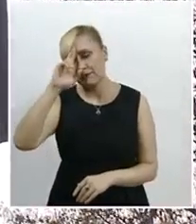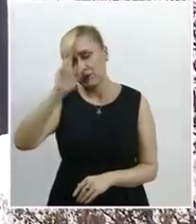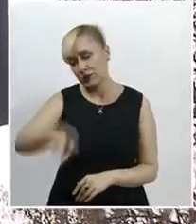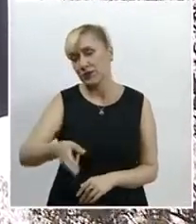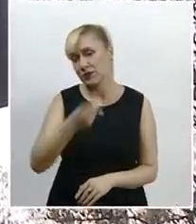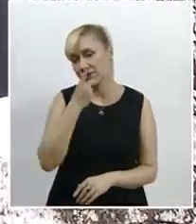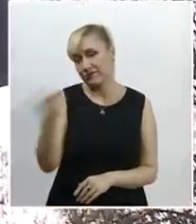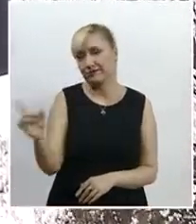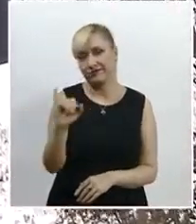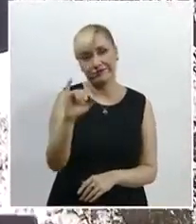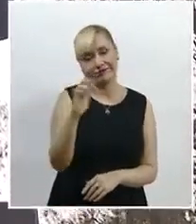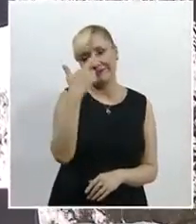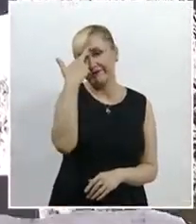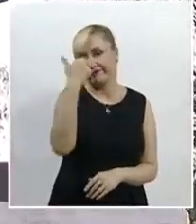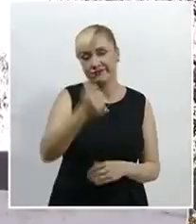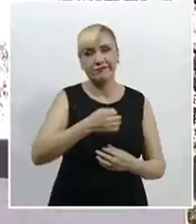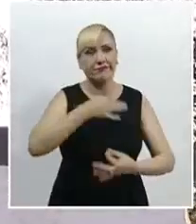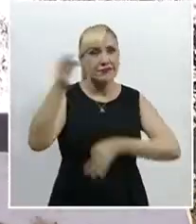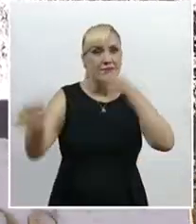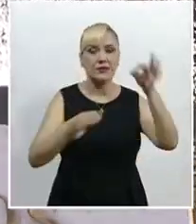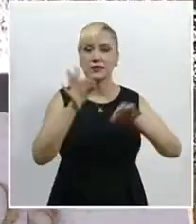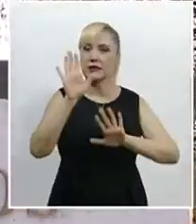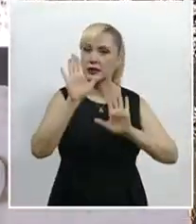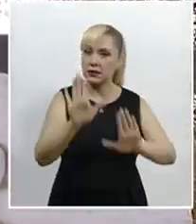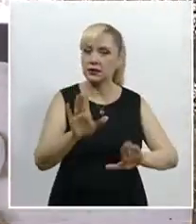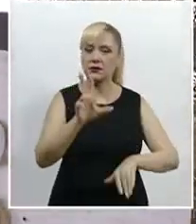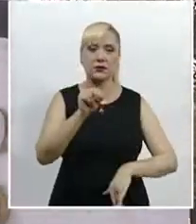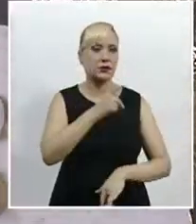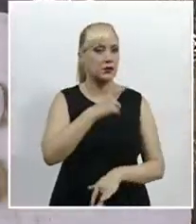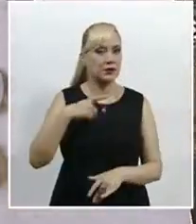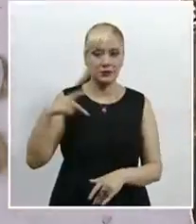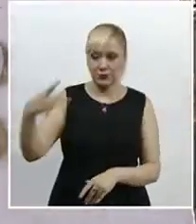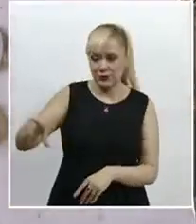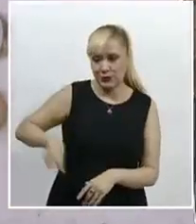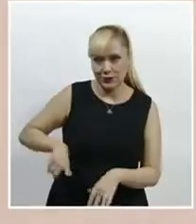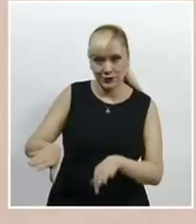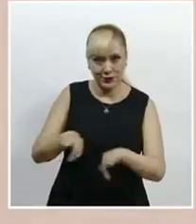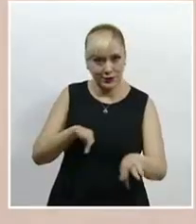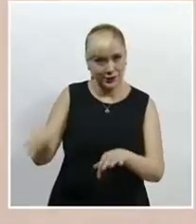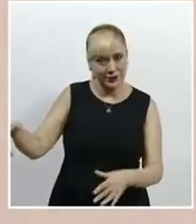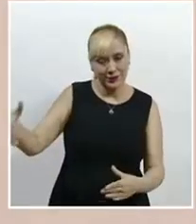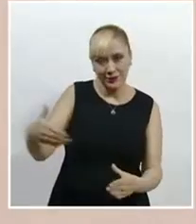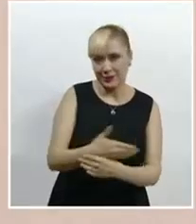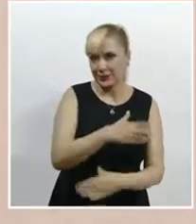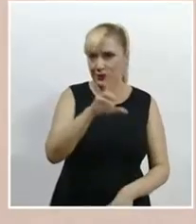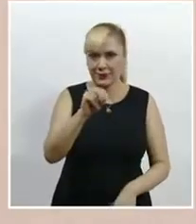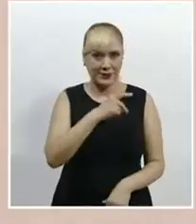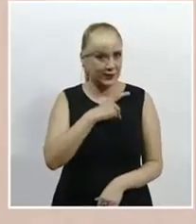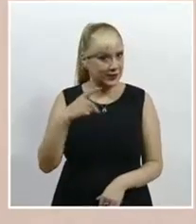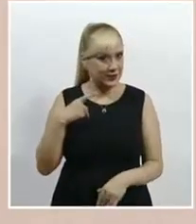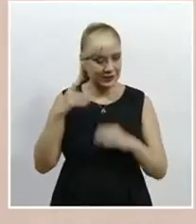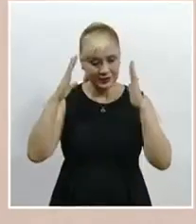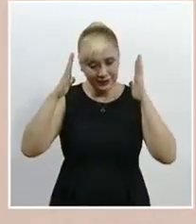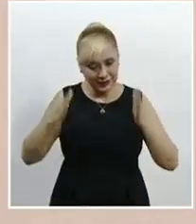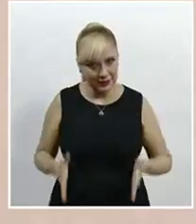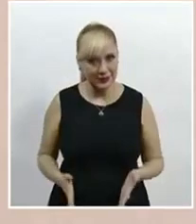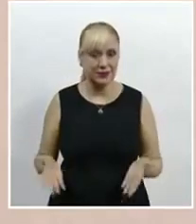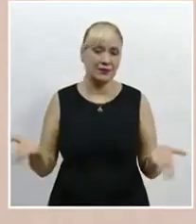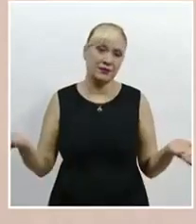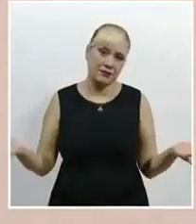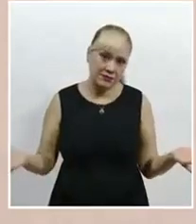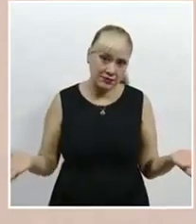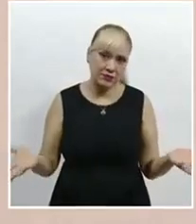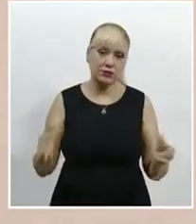servidores públicos difundir este tipo de ejercicios democráticos y dedicar recursos públicos a ello es general y no depende de que el